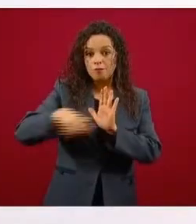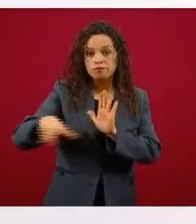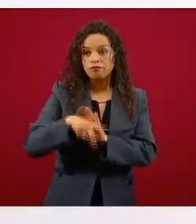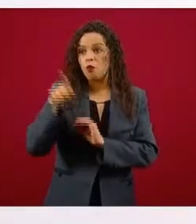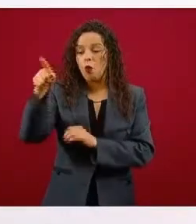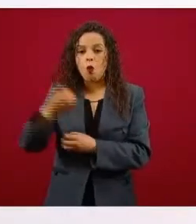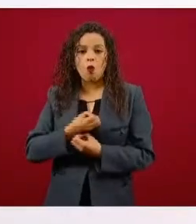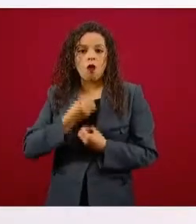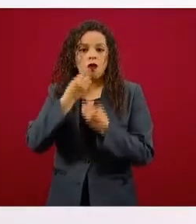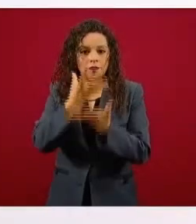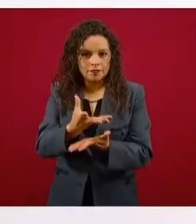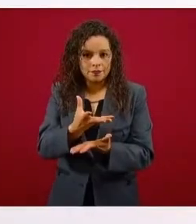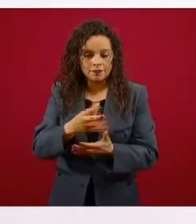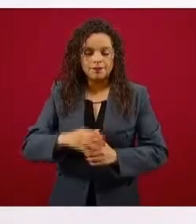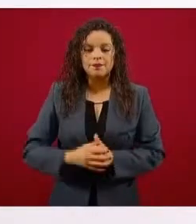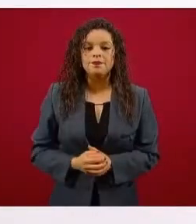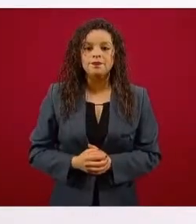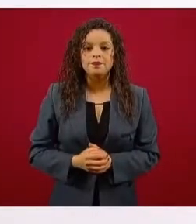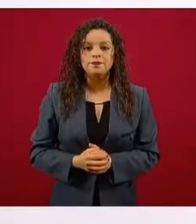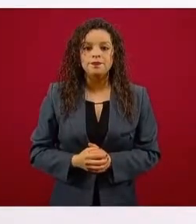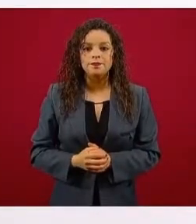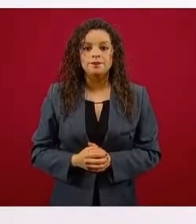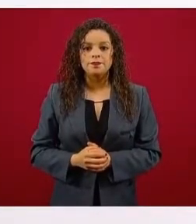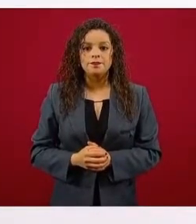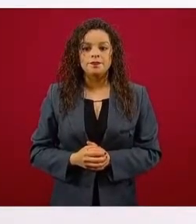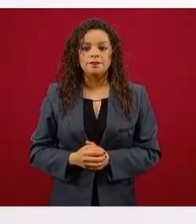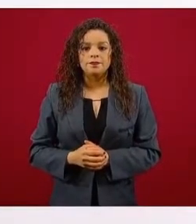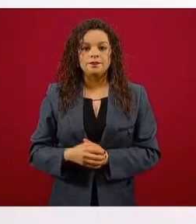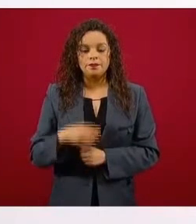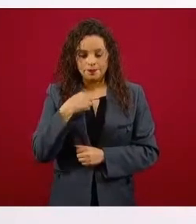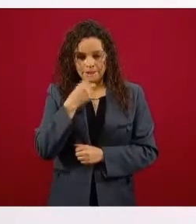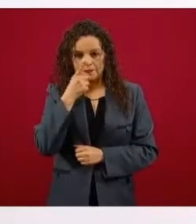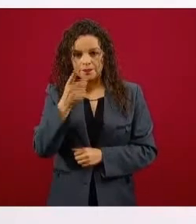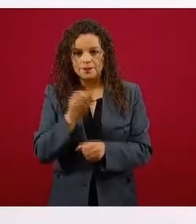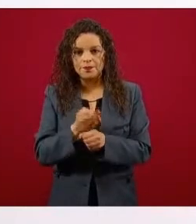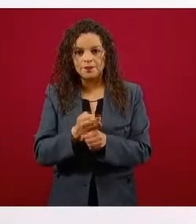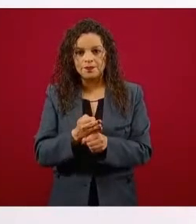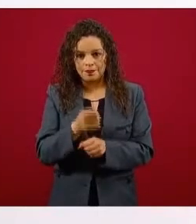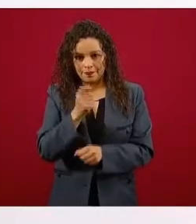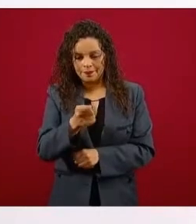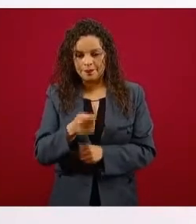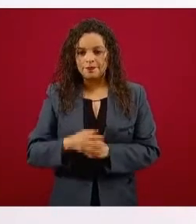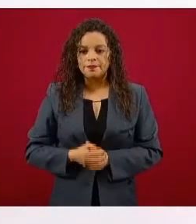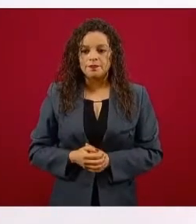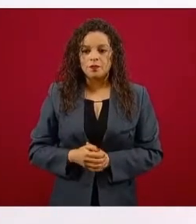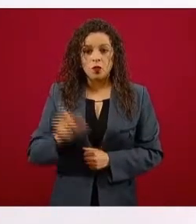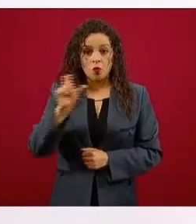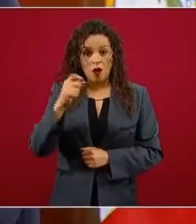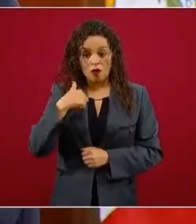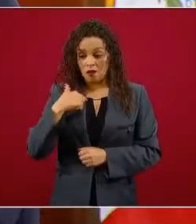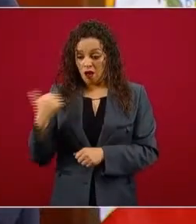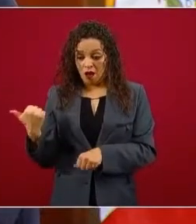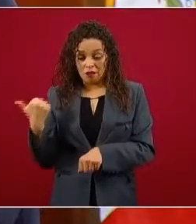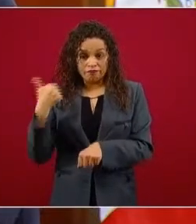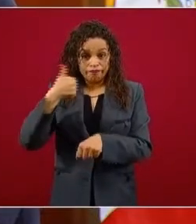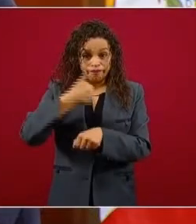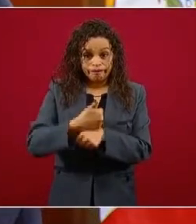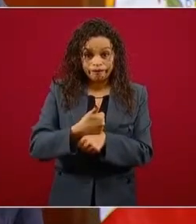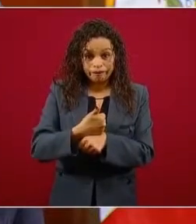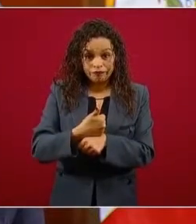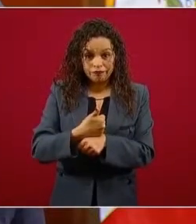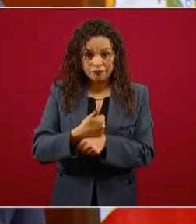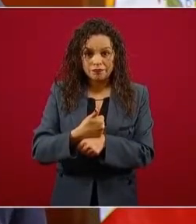dijo lo siguiente, cito: al subir yo al poder,